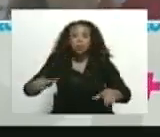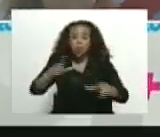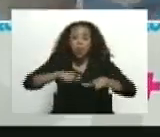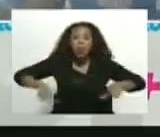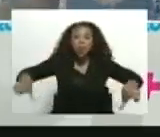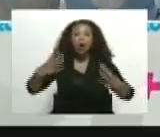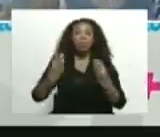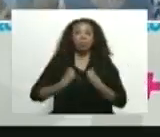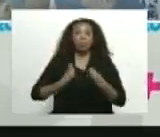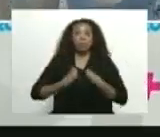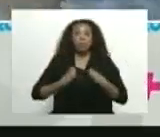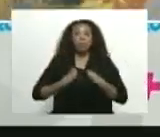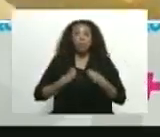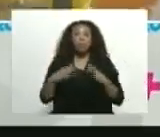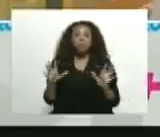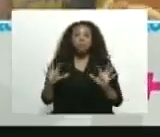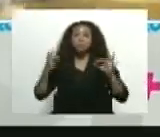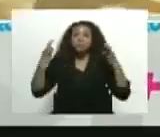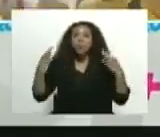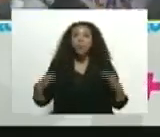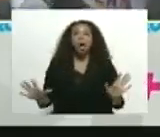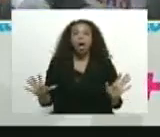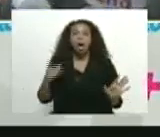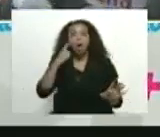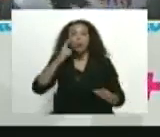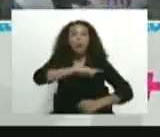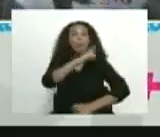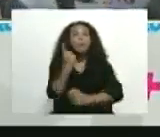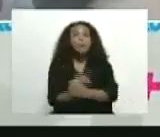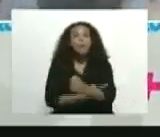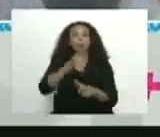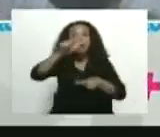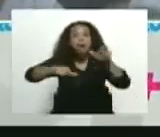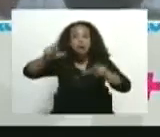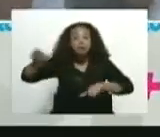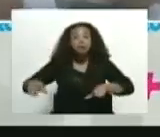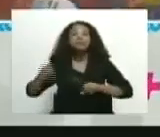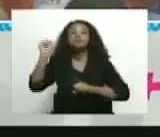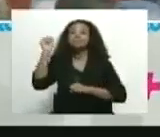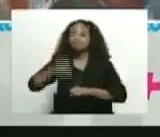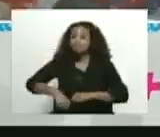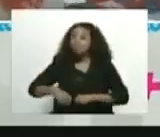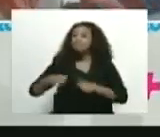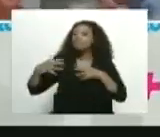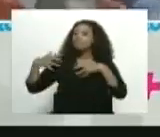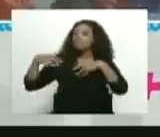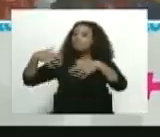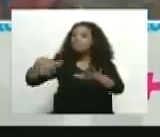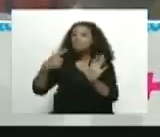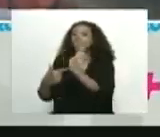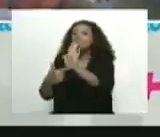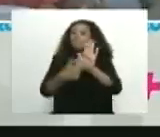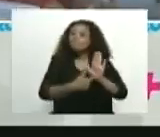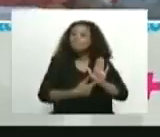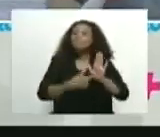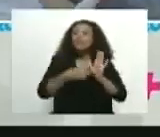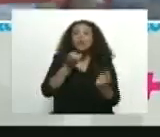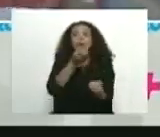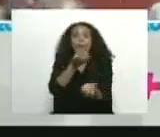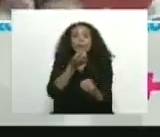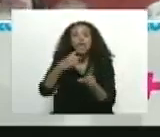territorio, Los Rosales Bicentenario, y ese fue el Poder Popular, quien fue ahí a caminar, a darle demostración